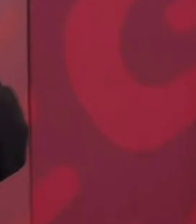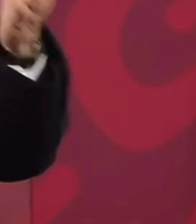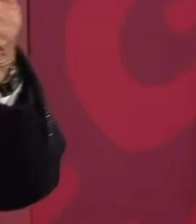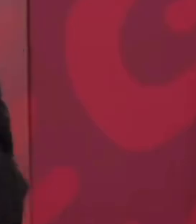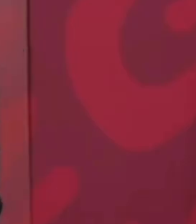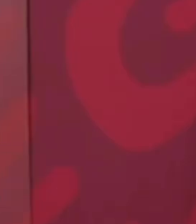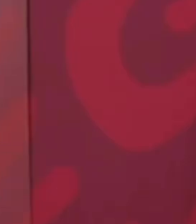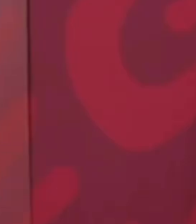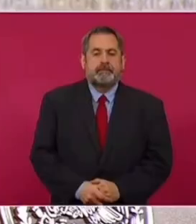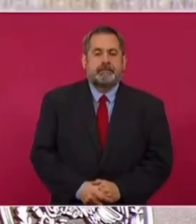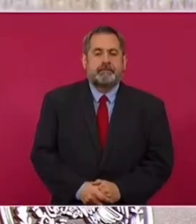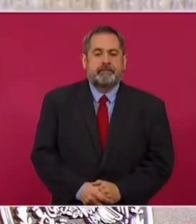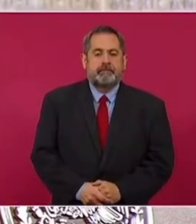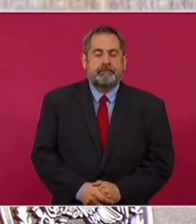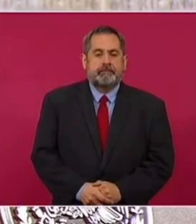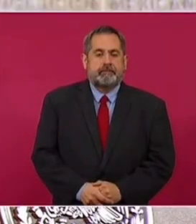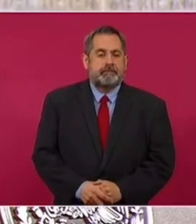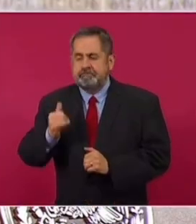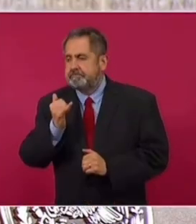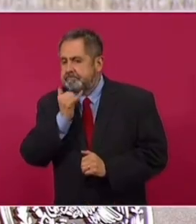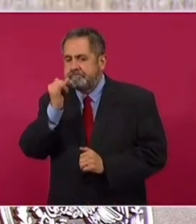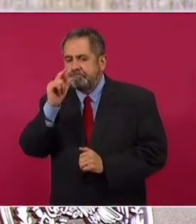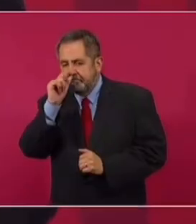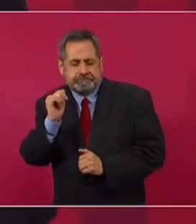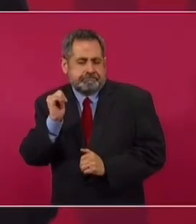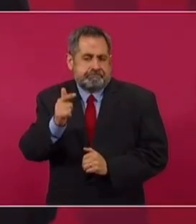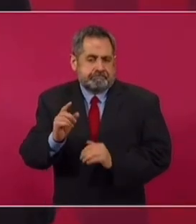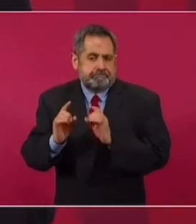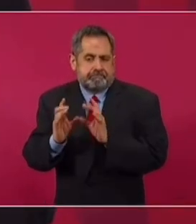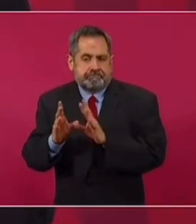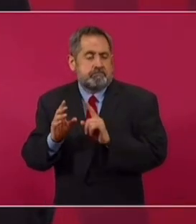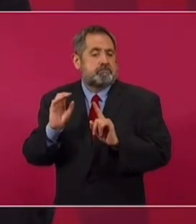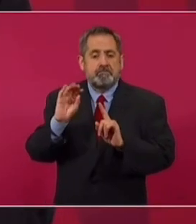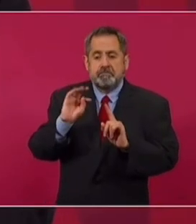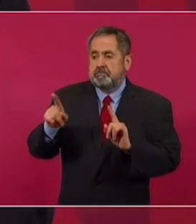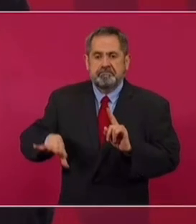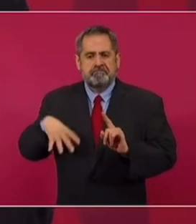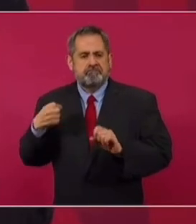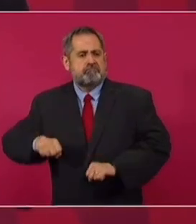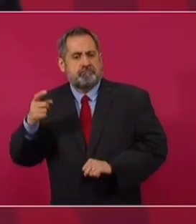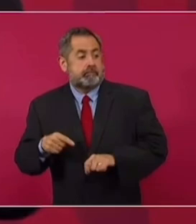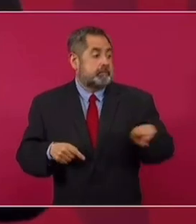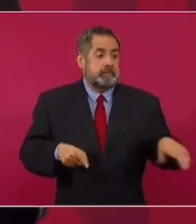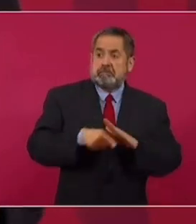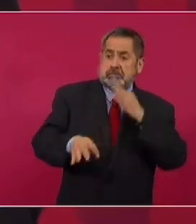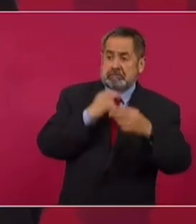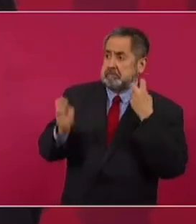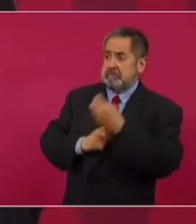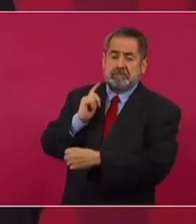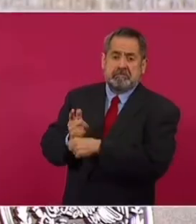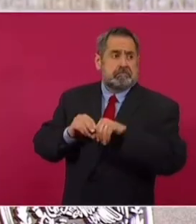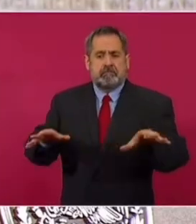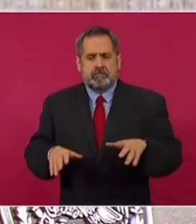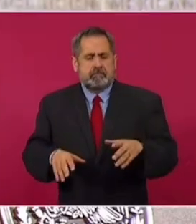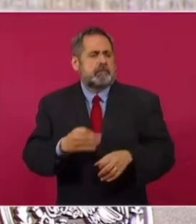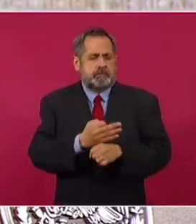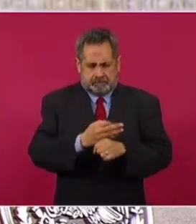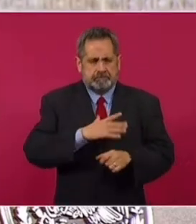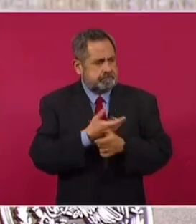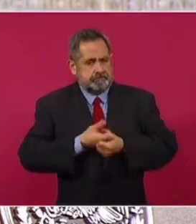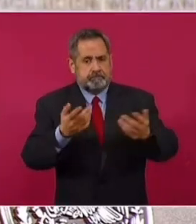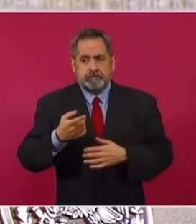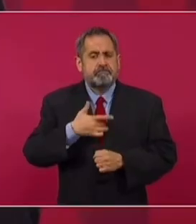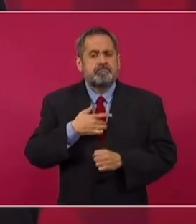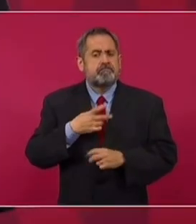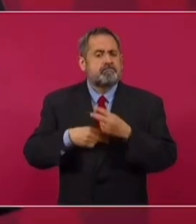¿Ustedes creen que nos van a dejar pasar cualquier error o cualquier acto de abuso de autoridad? Entonces hay libertad para hacerlo, tenemos que garantizar